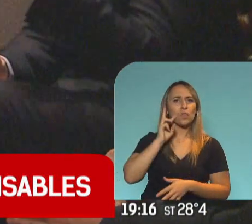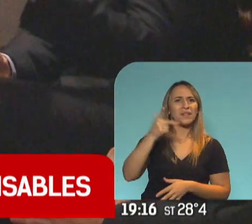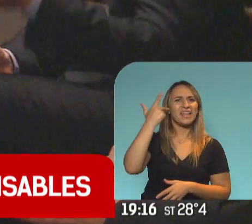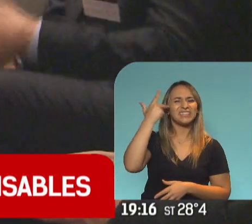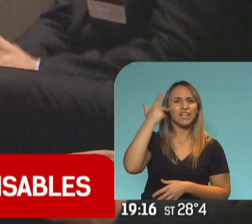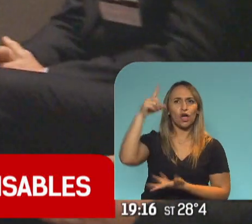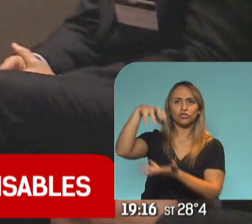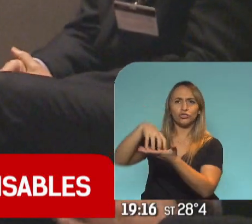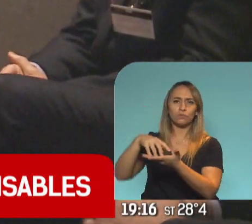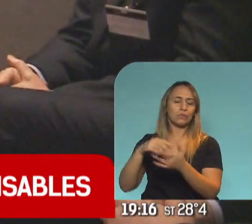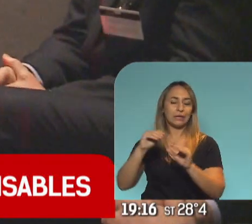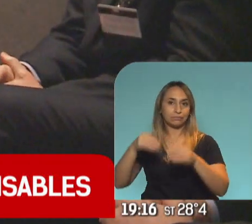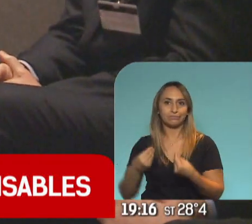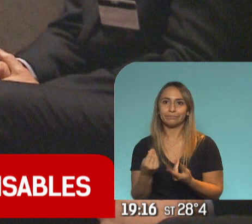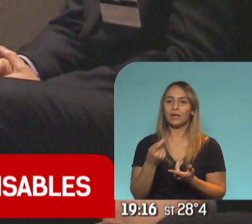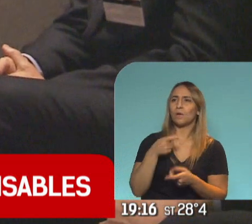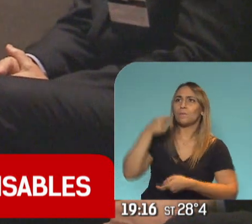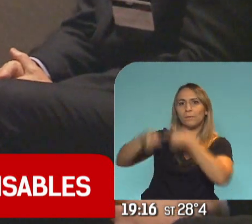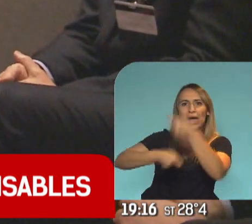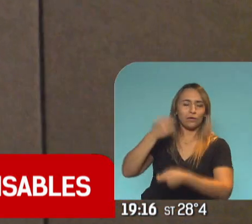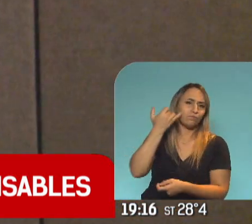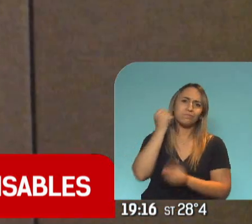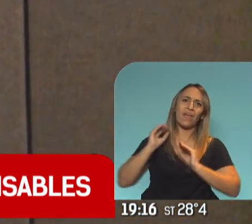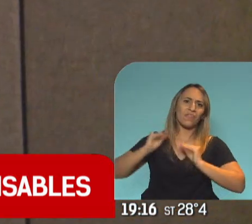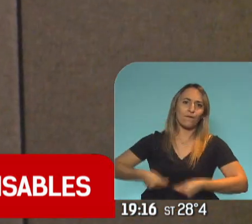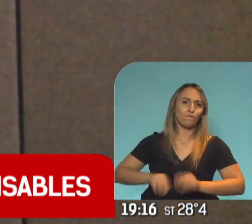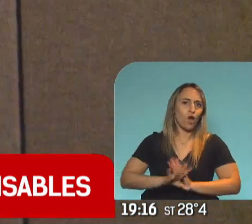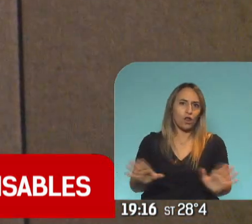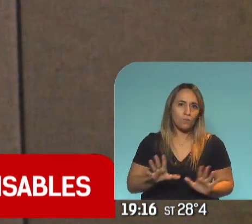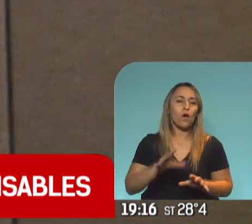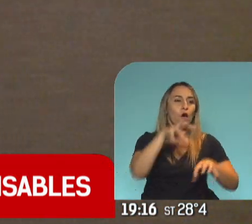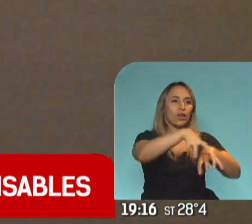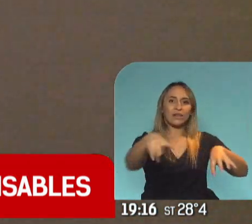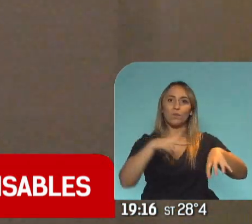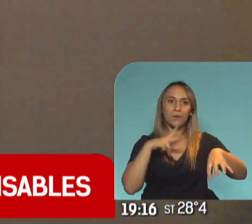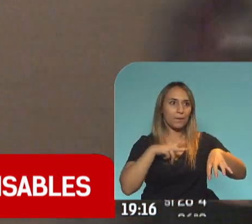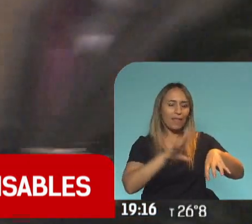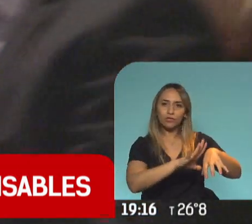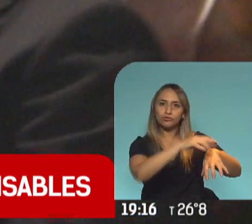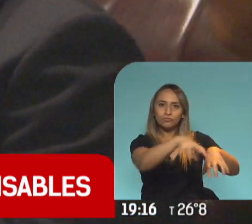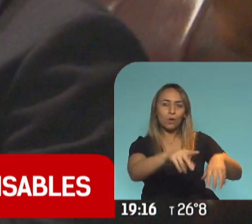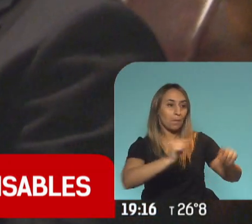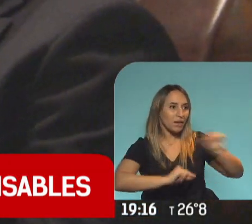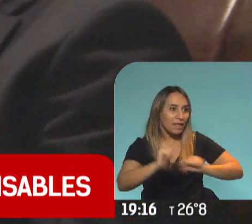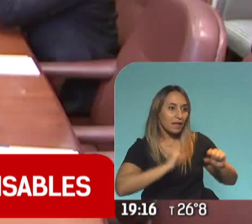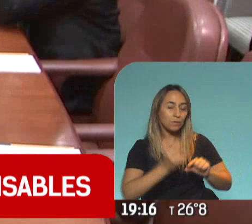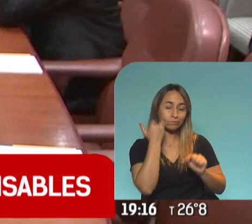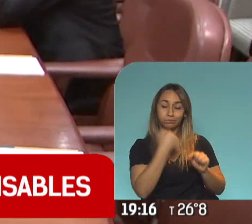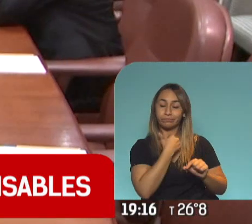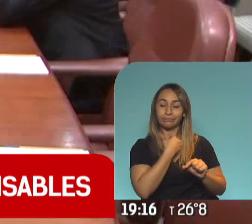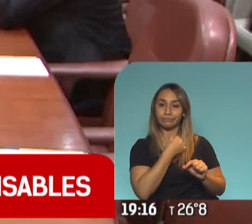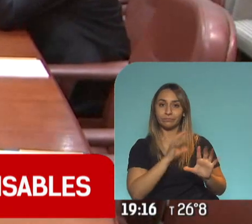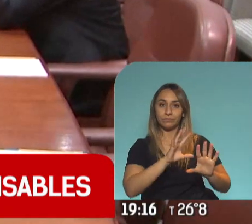crisis de balanza de pagos donde ya estábamos en default con organismos privados, no podíamos tomar deuda